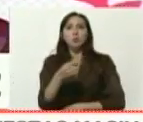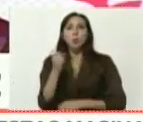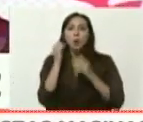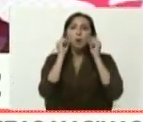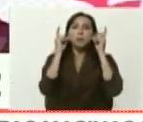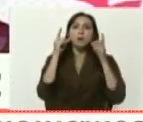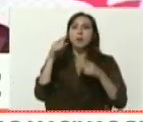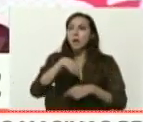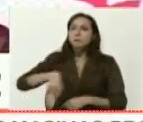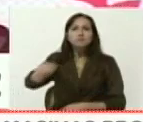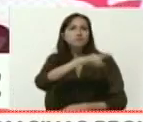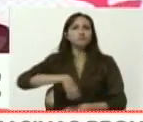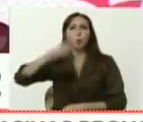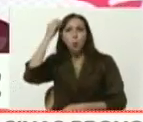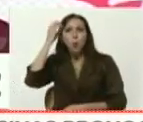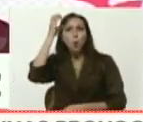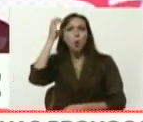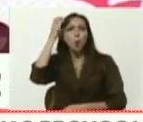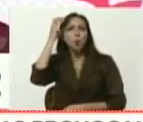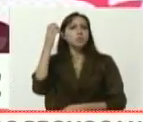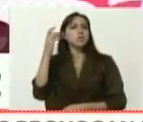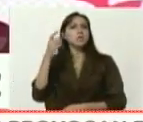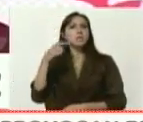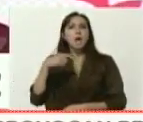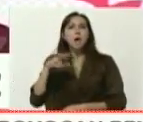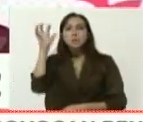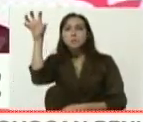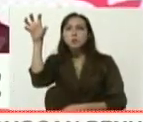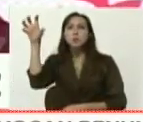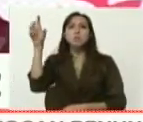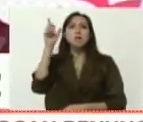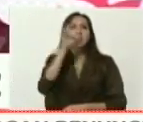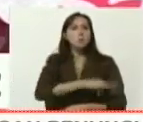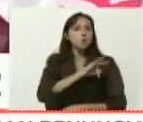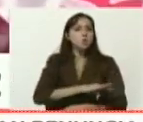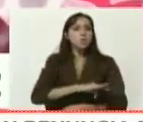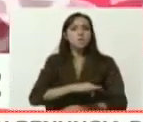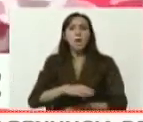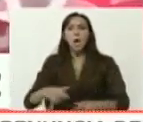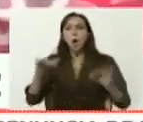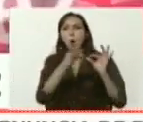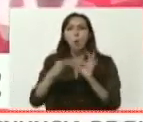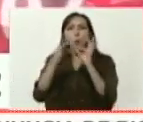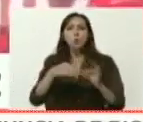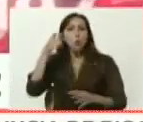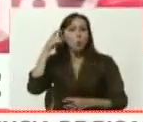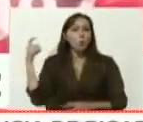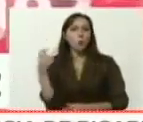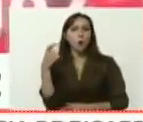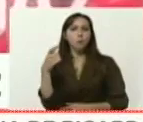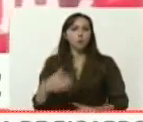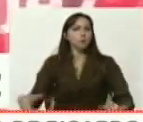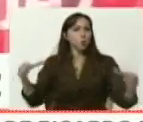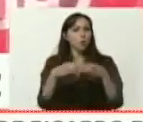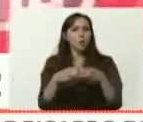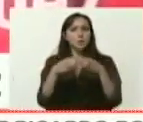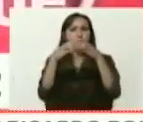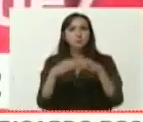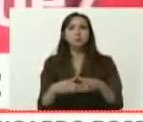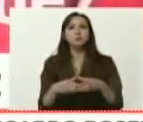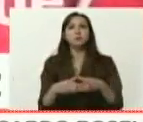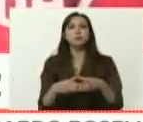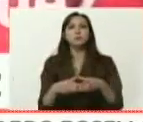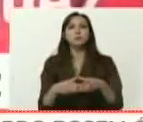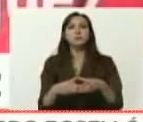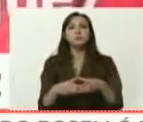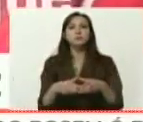conciencia patriótica y socialista como pueblo, como organización,